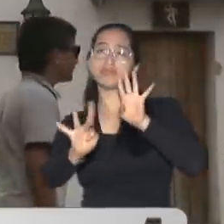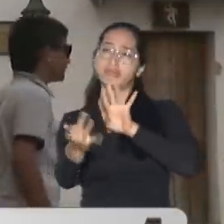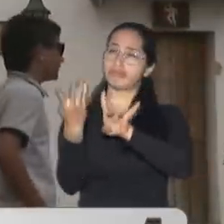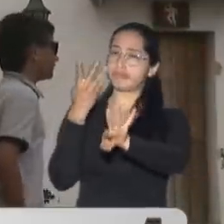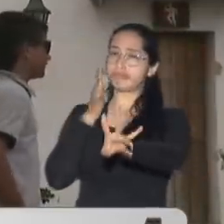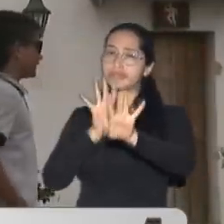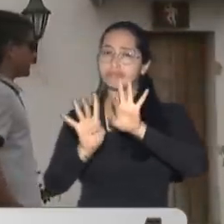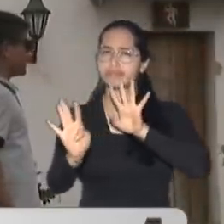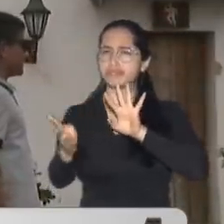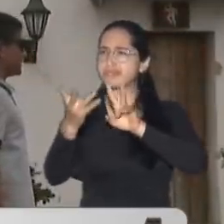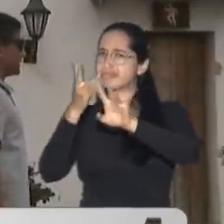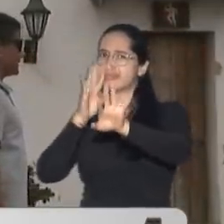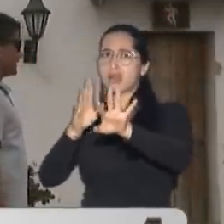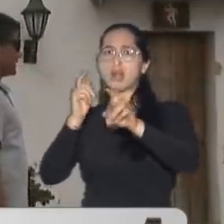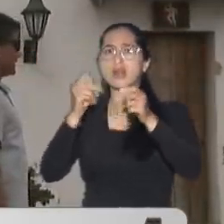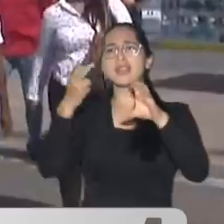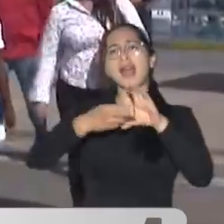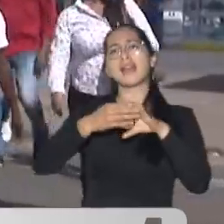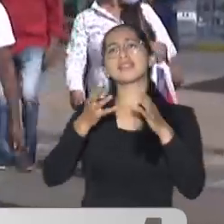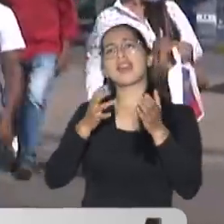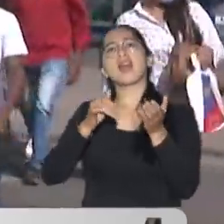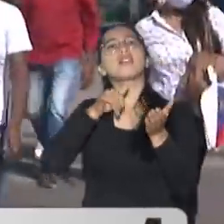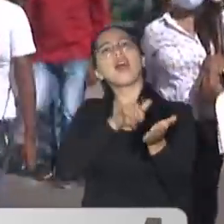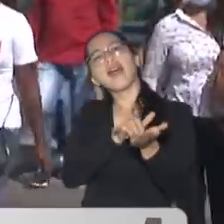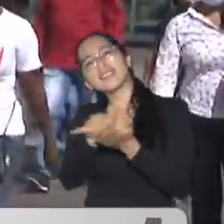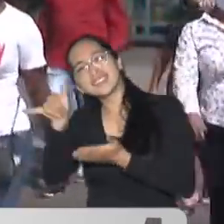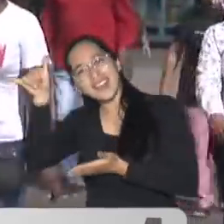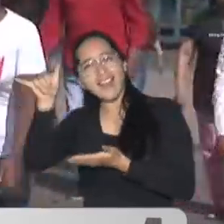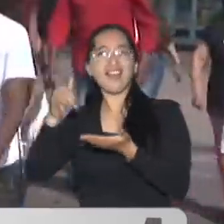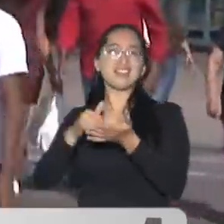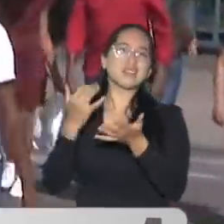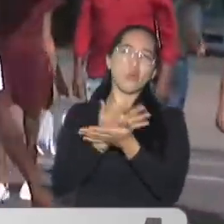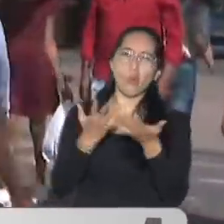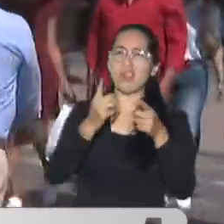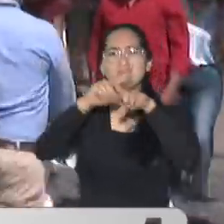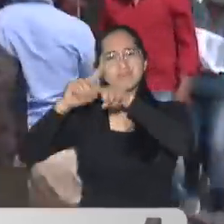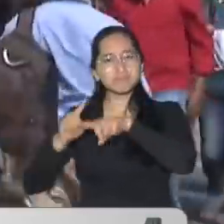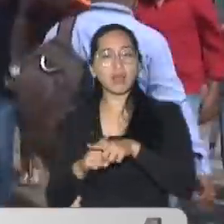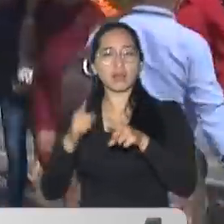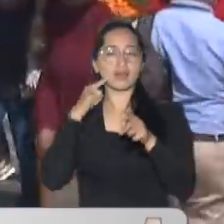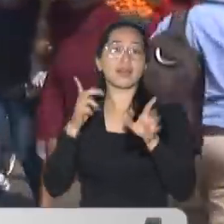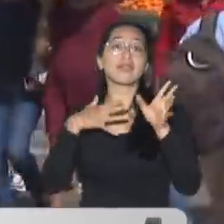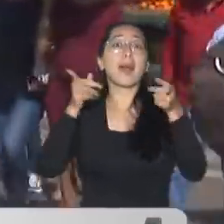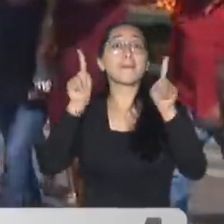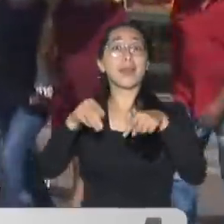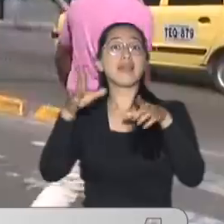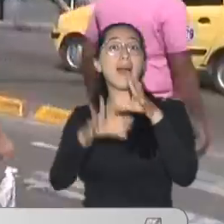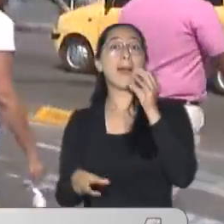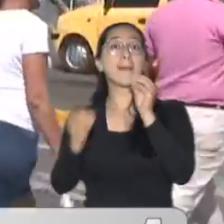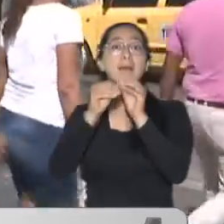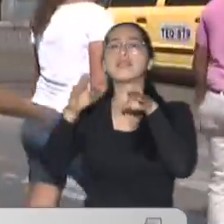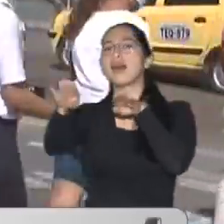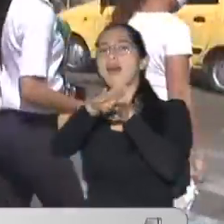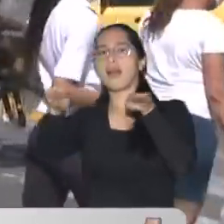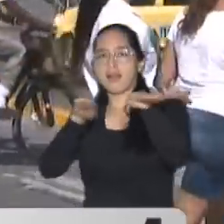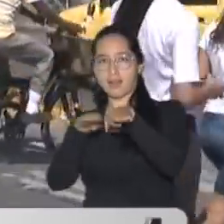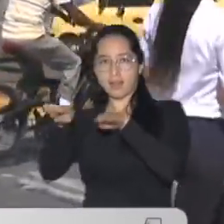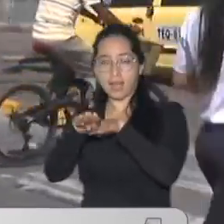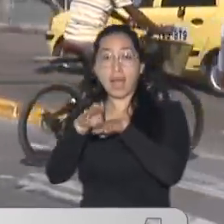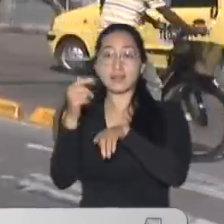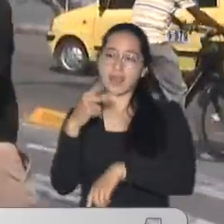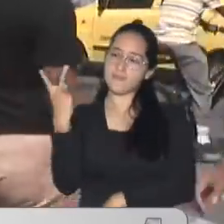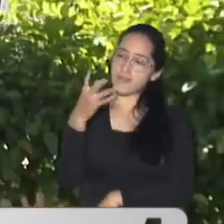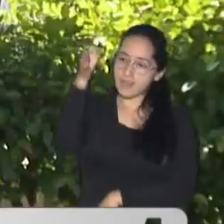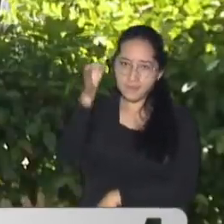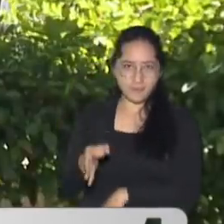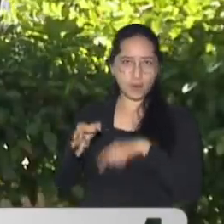levantaría temporalmente el pico y placa para vehículos particulares y asimismo los viernes sin moto. Por ahora es